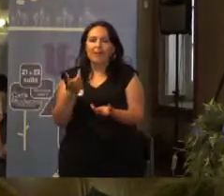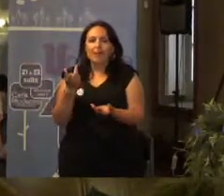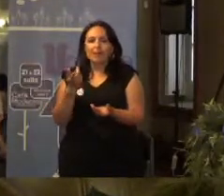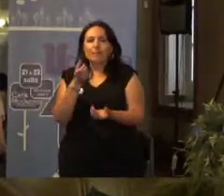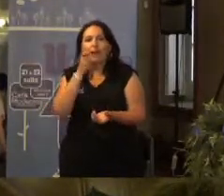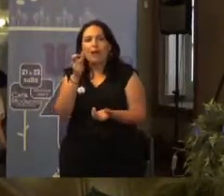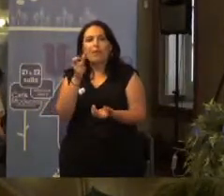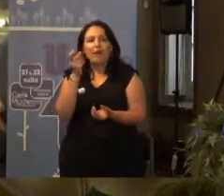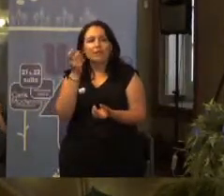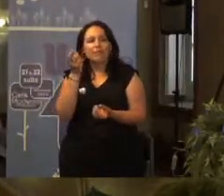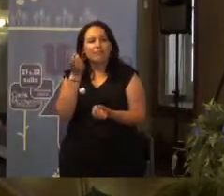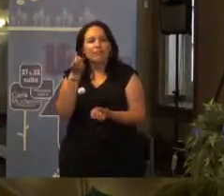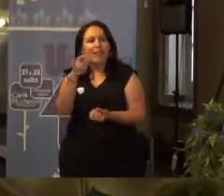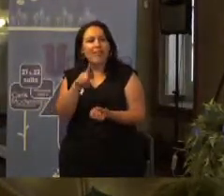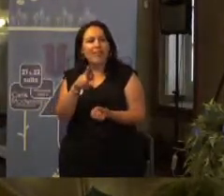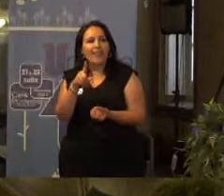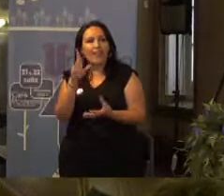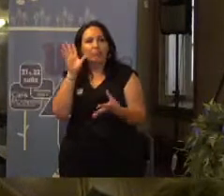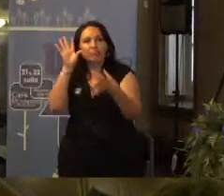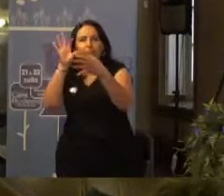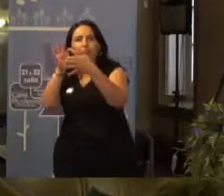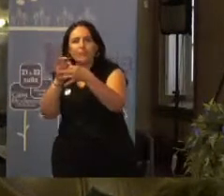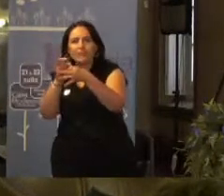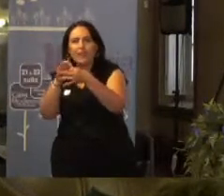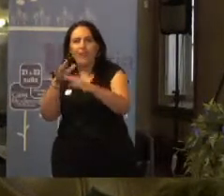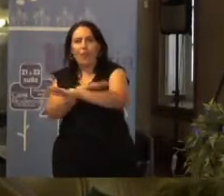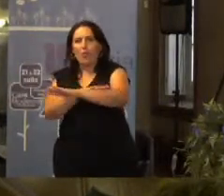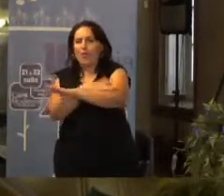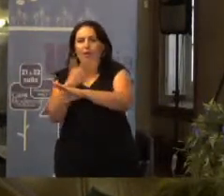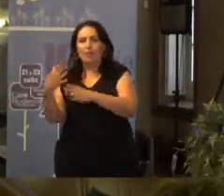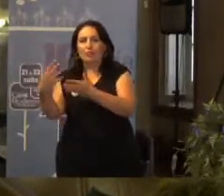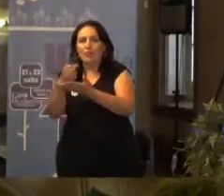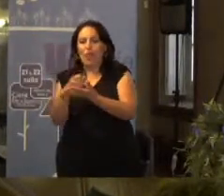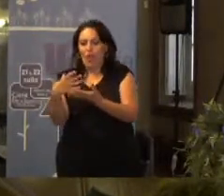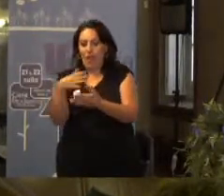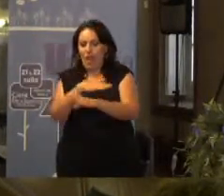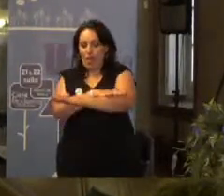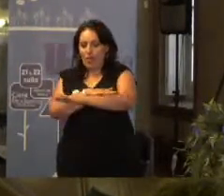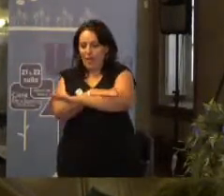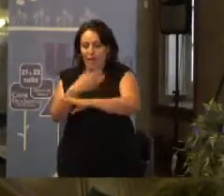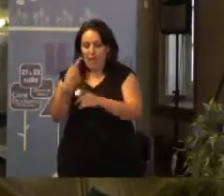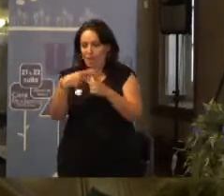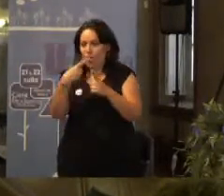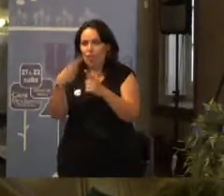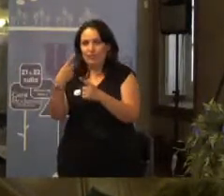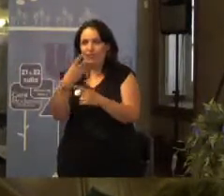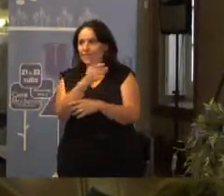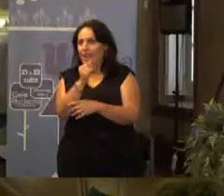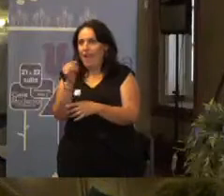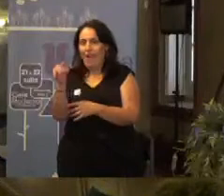palabra a asociamos xa mentalmente a gobernar o que hai, non? A gobernar as cousas reais, o que existe,